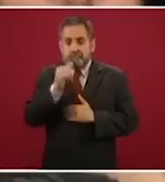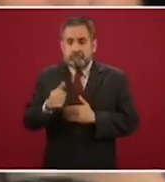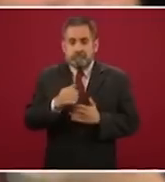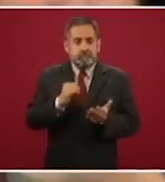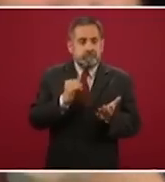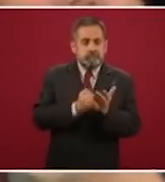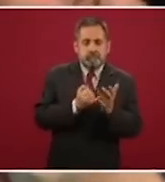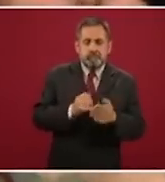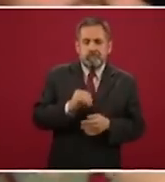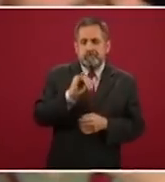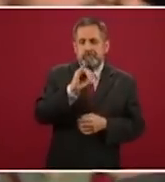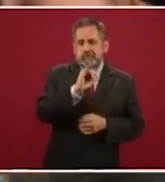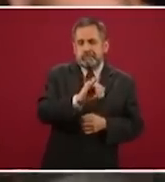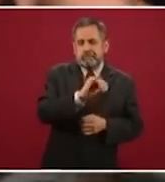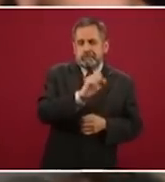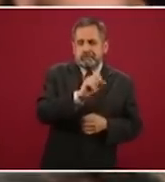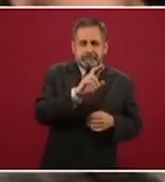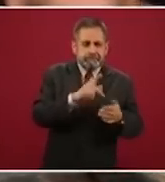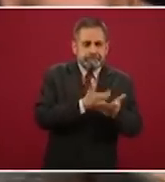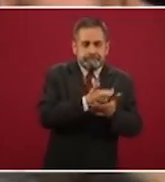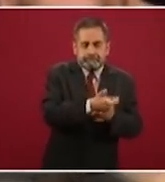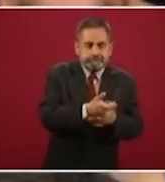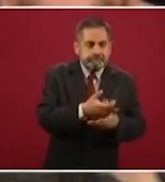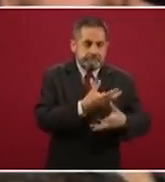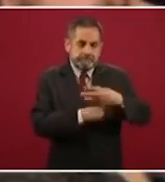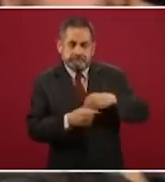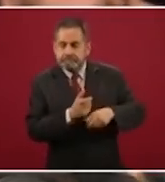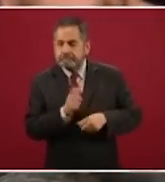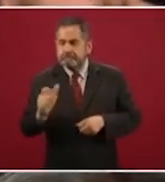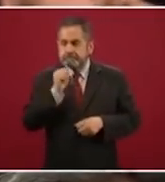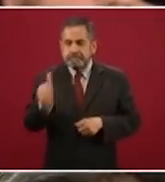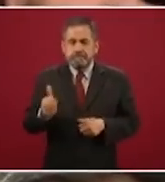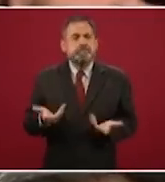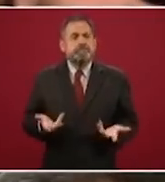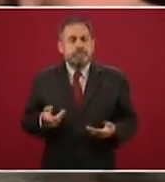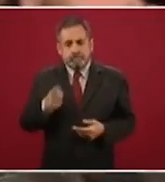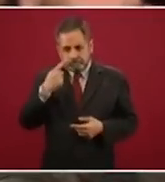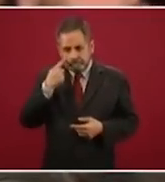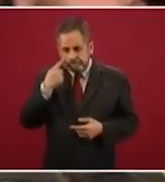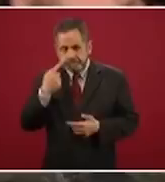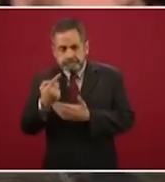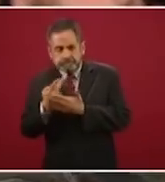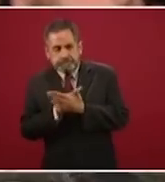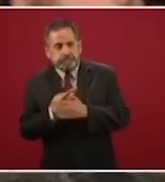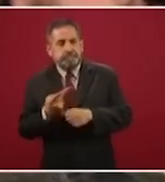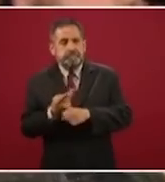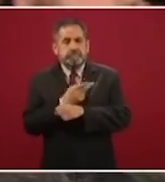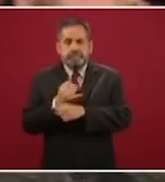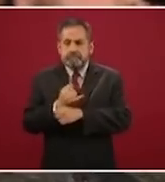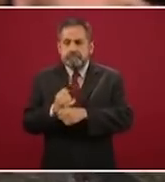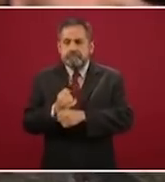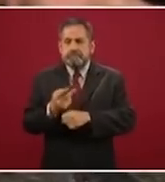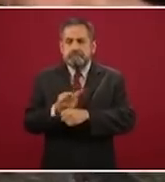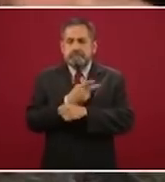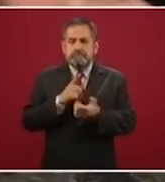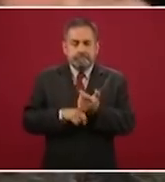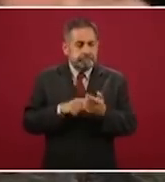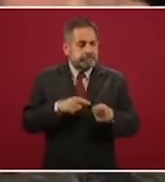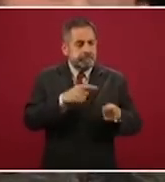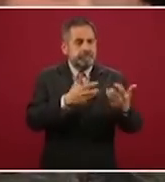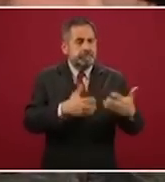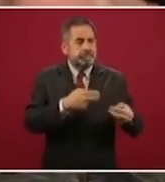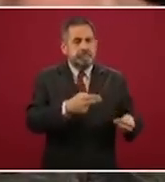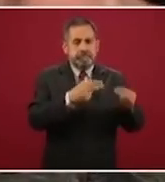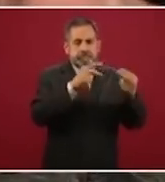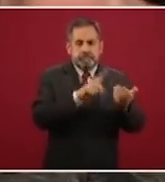honorarios asimilados a salarios. Y usted se comprometió en que iba a ver qué había pasado con esa investigación. Entre los empresarios,